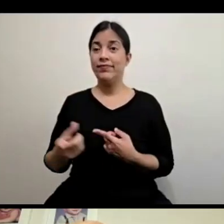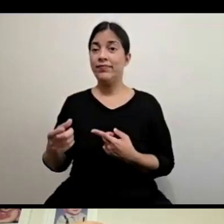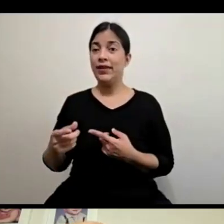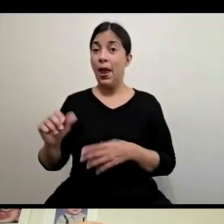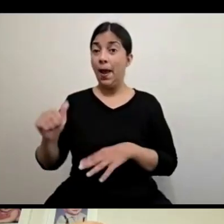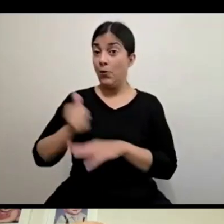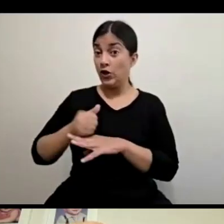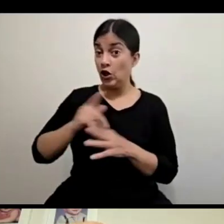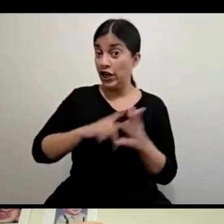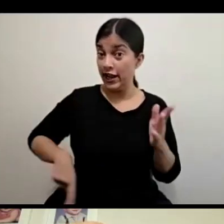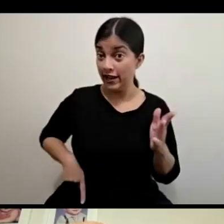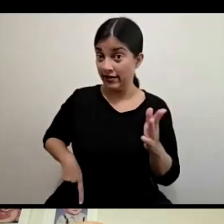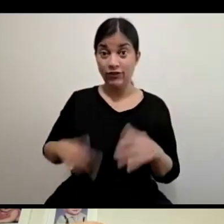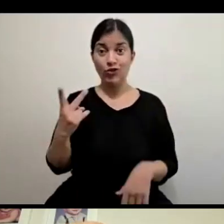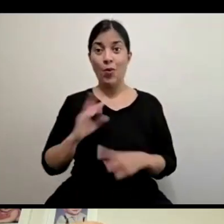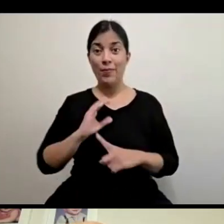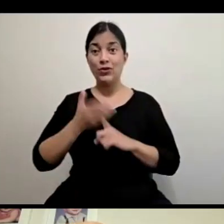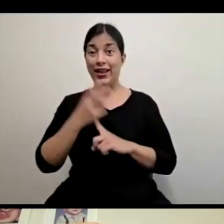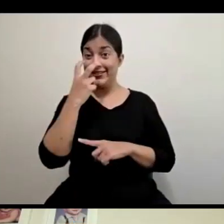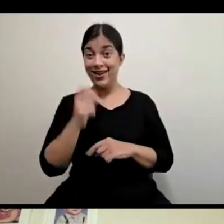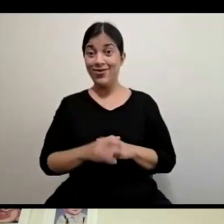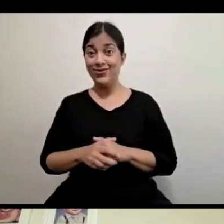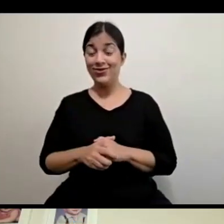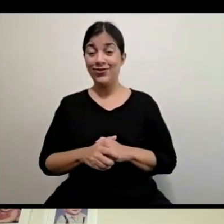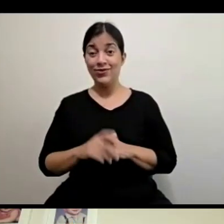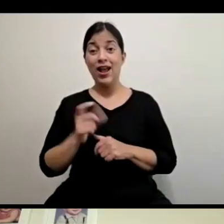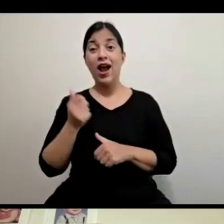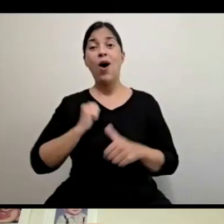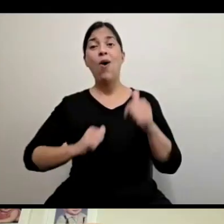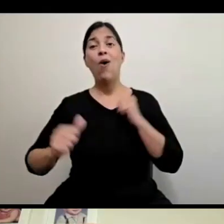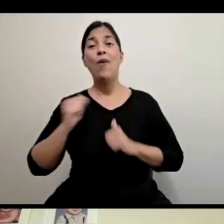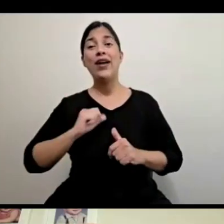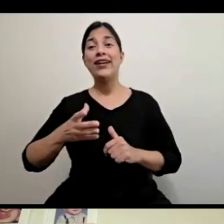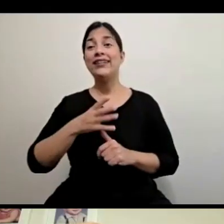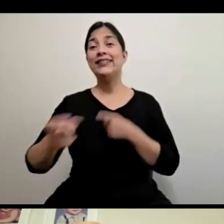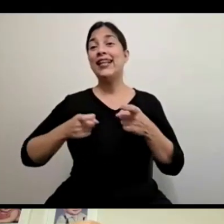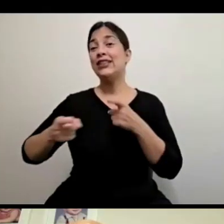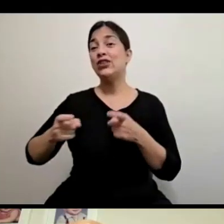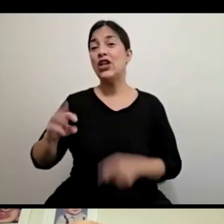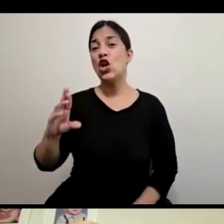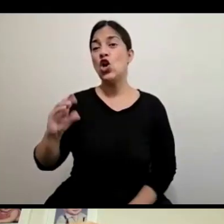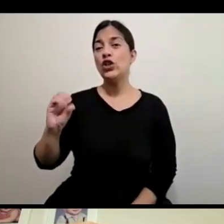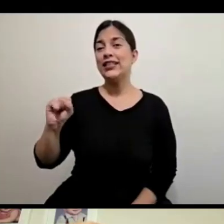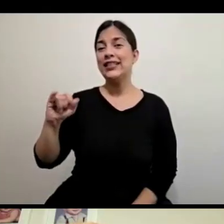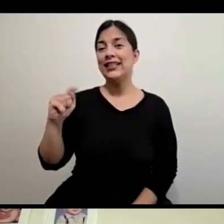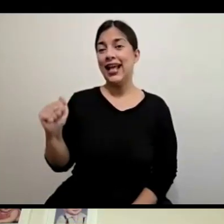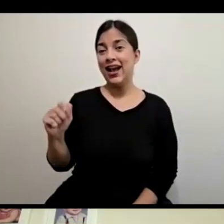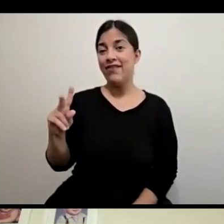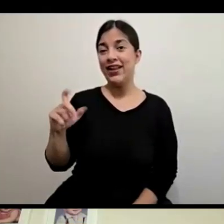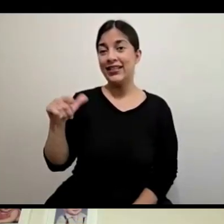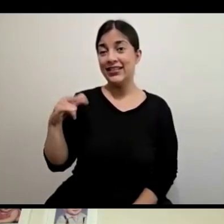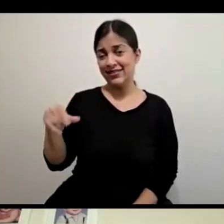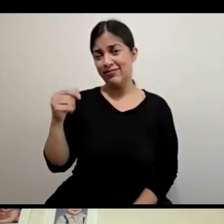que eran dos personajes ciegos. Esa fue la obra de dirección de Rosita Velázquez, recién